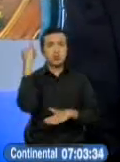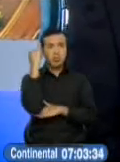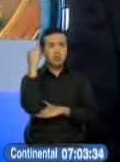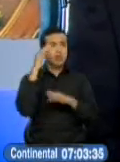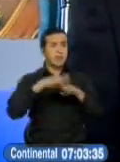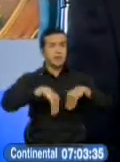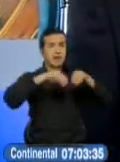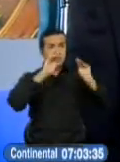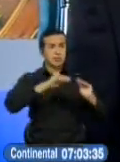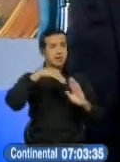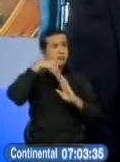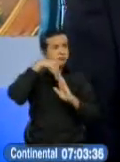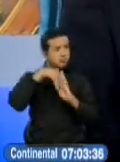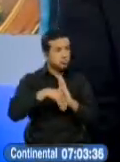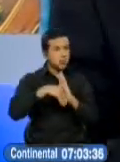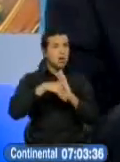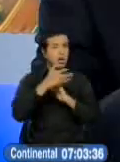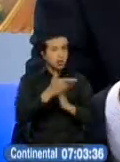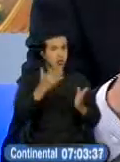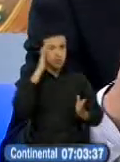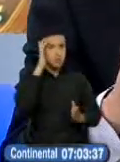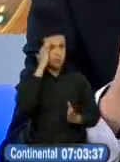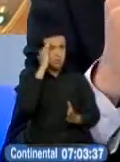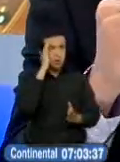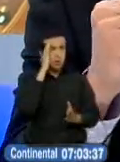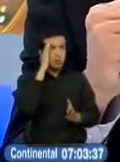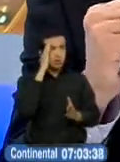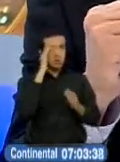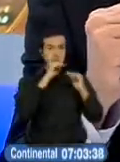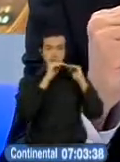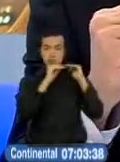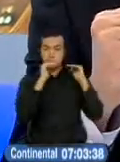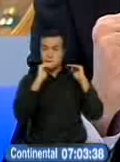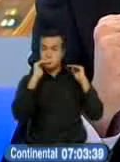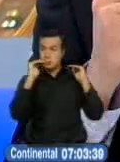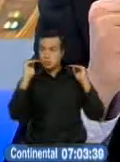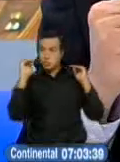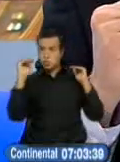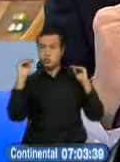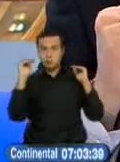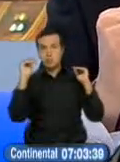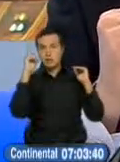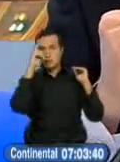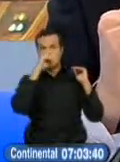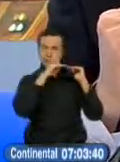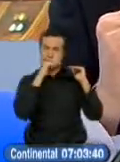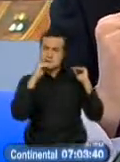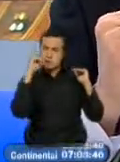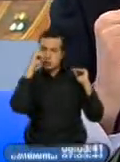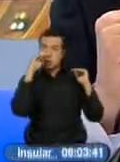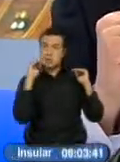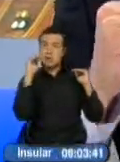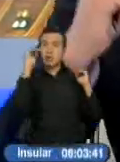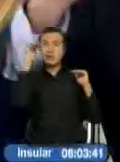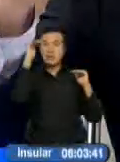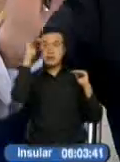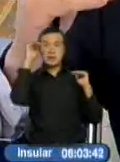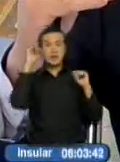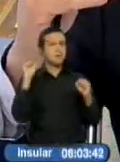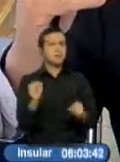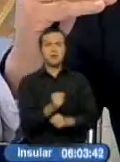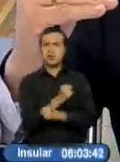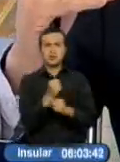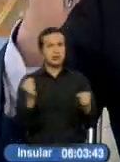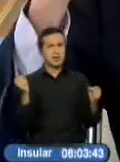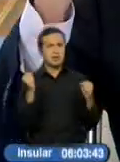y eso es preocupante, porque ya mantenerse en los mismos niveles es bastante difícil. Crecer es casi